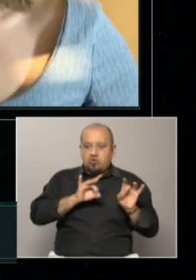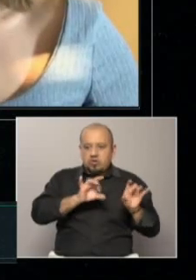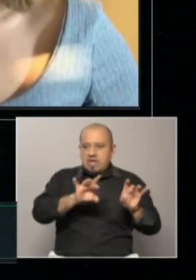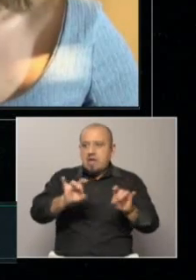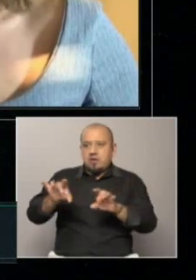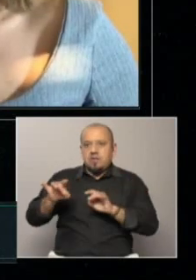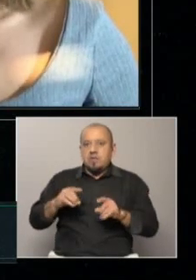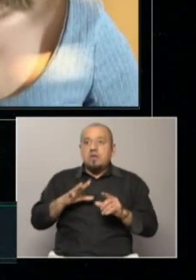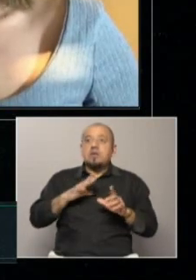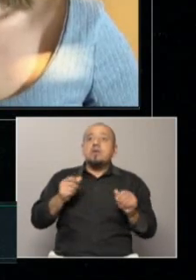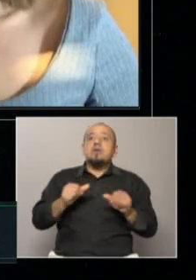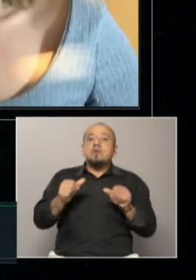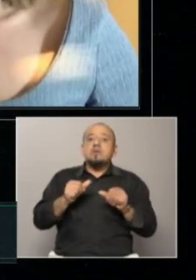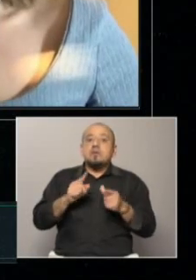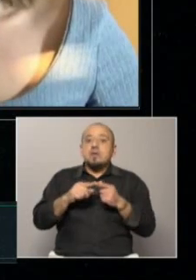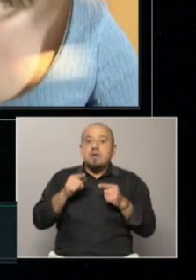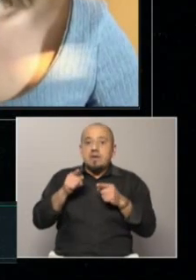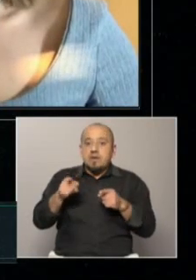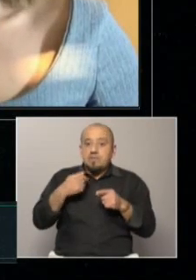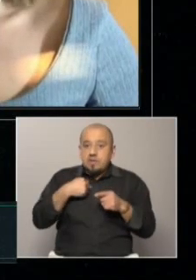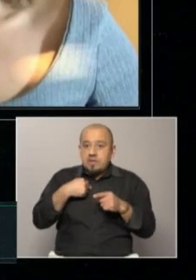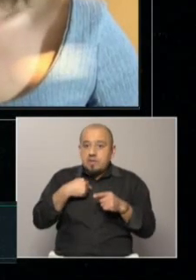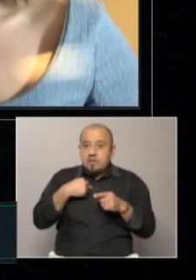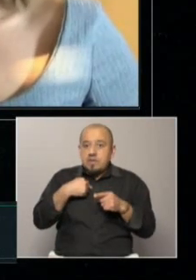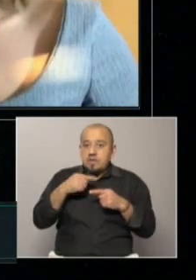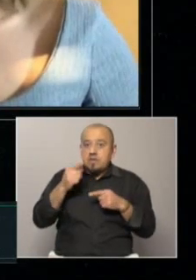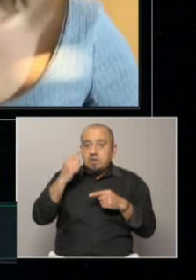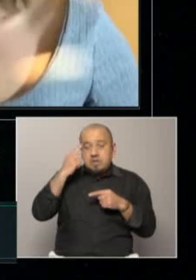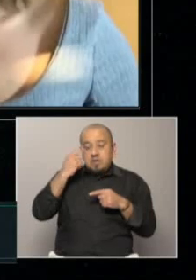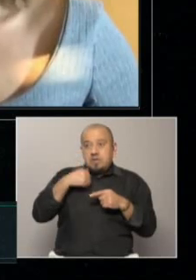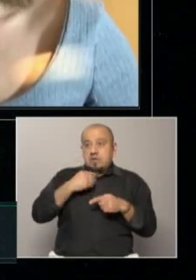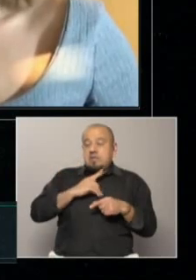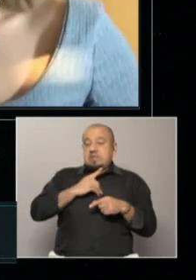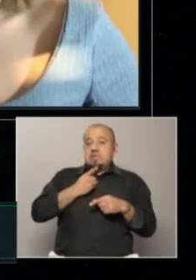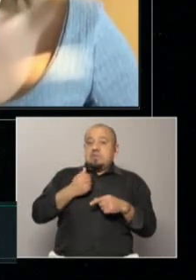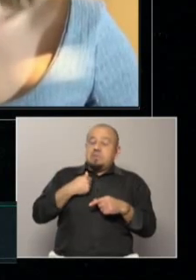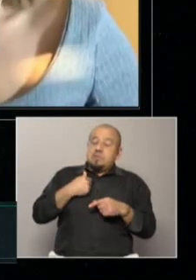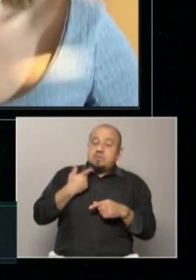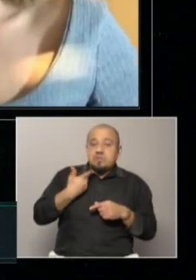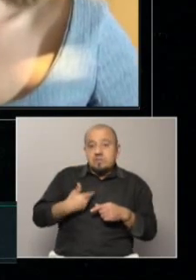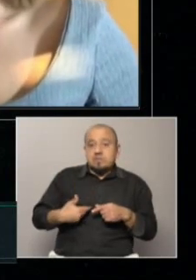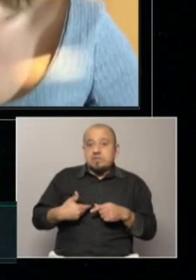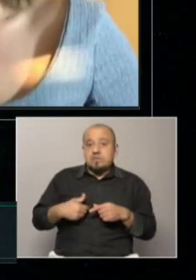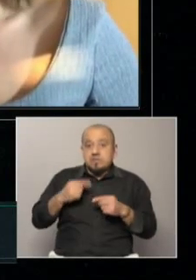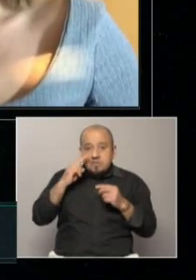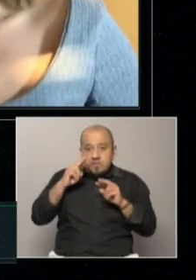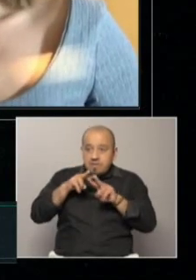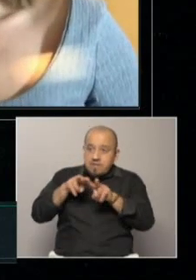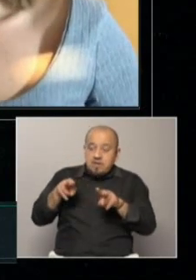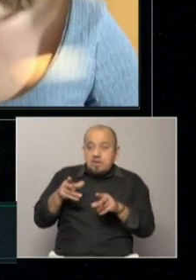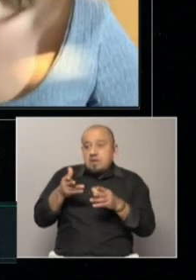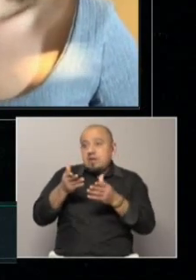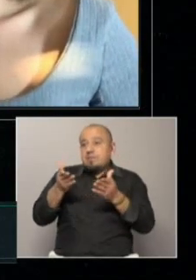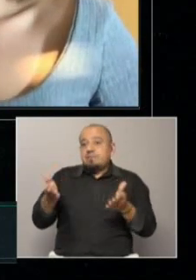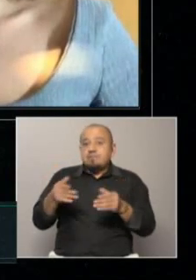contagios es lo que genera, y a mí ahí es donde me resulta muy indignante y muy triste ver esos movimientos,